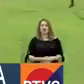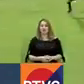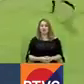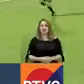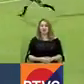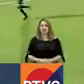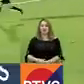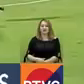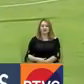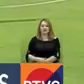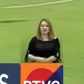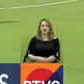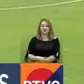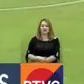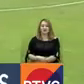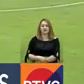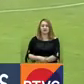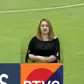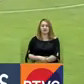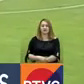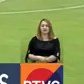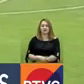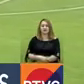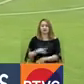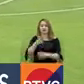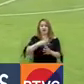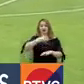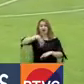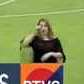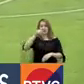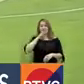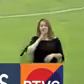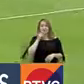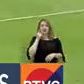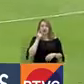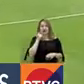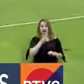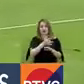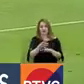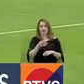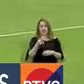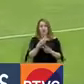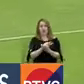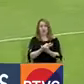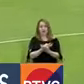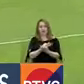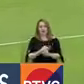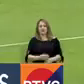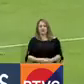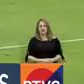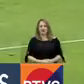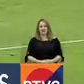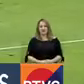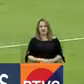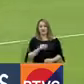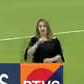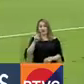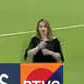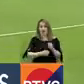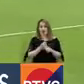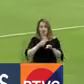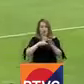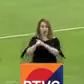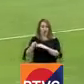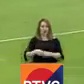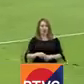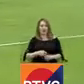y después sebastián acosta y aquí la victoria del pereira frente al atlético huila bryant castrillón un juvenil de 22 años de edad quien marcó